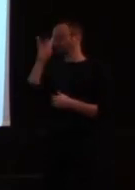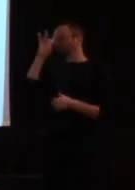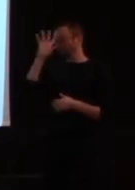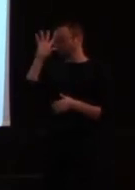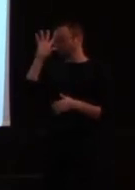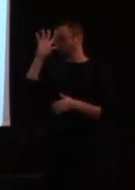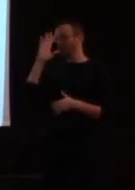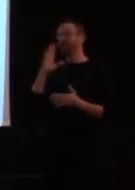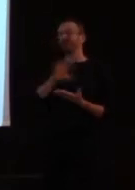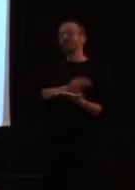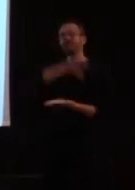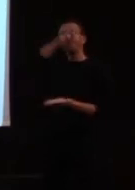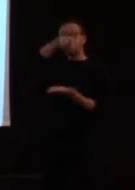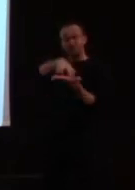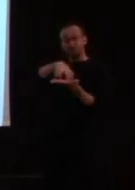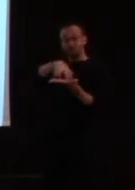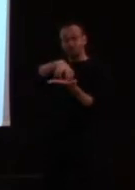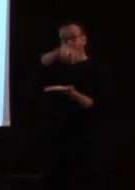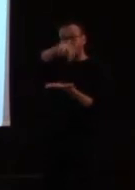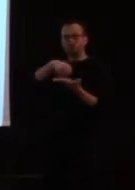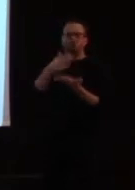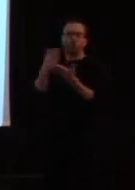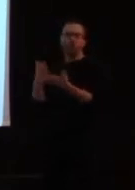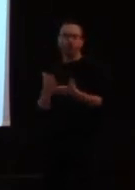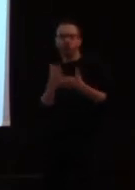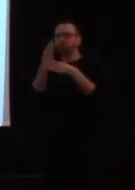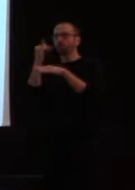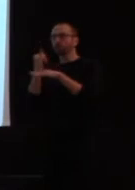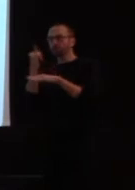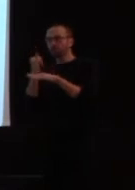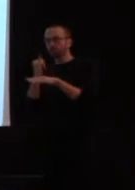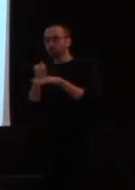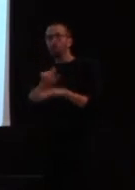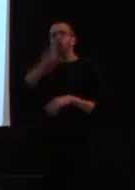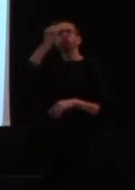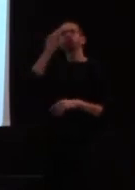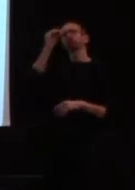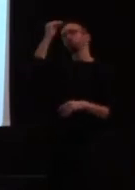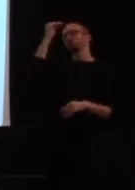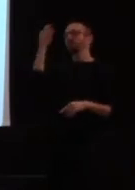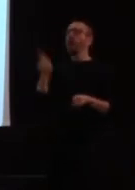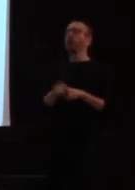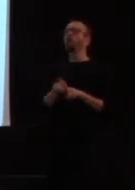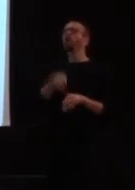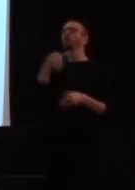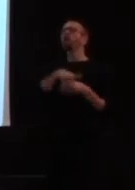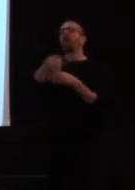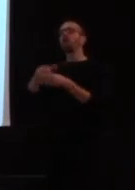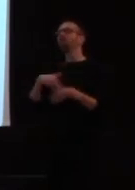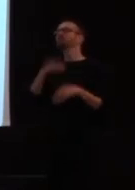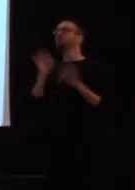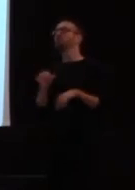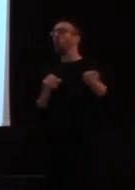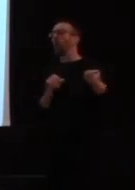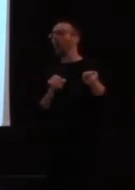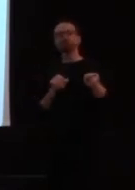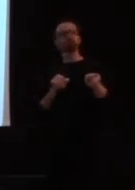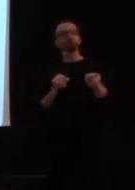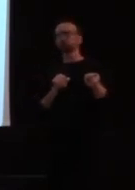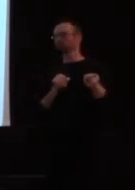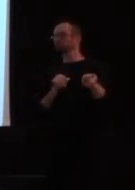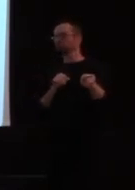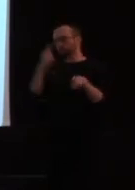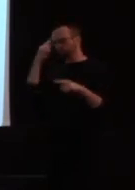centros ganaban los que el profesorado esperaba. ¿Me explico? Es decir, que fueron ganadores